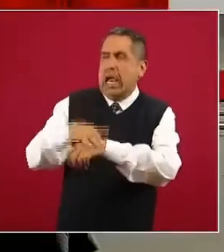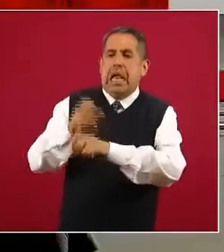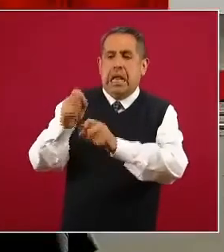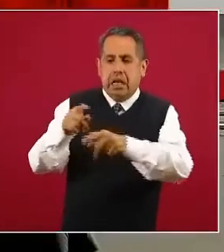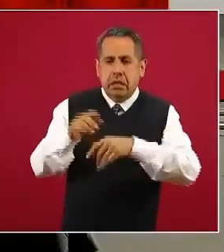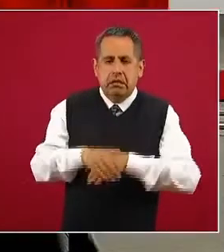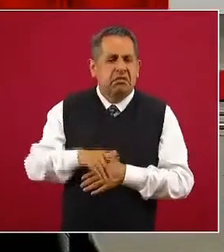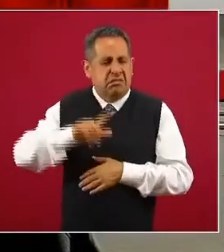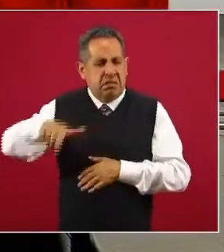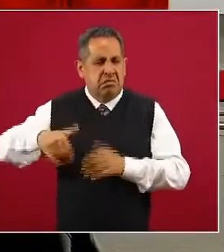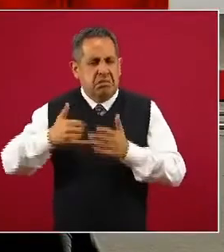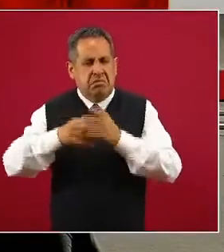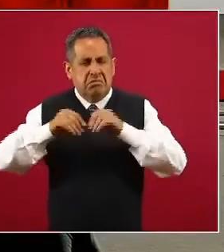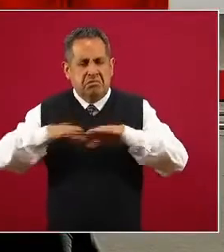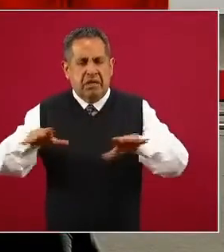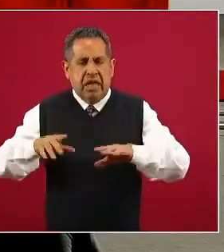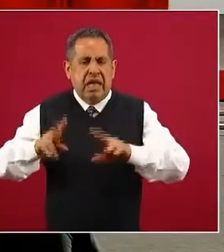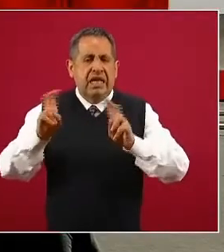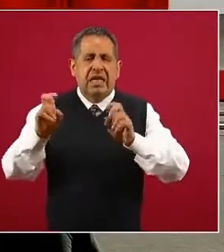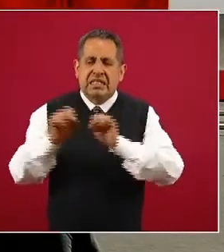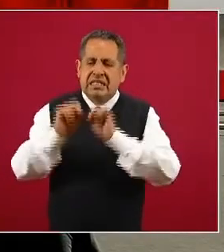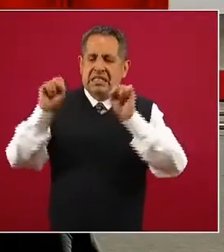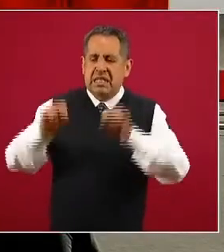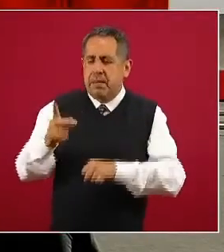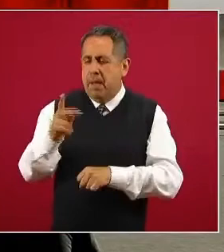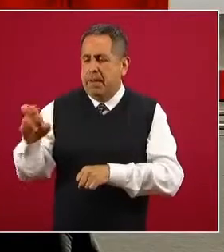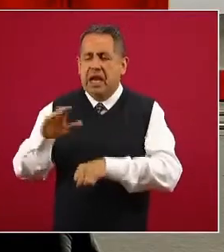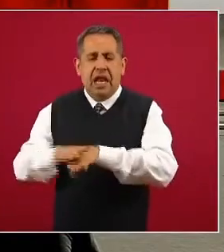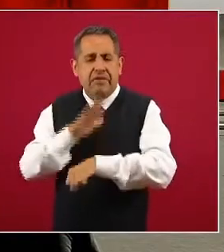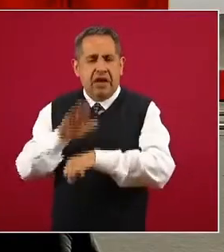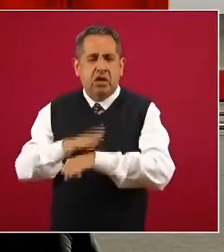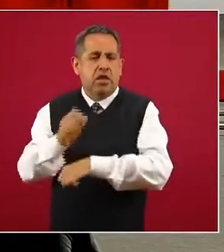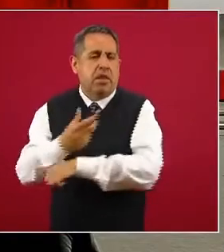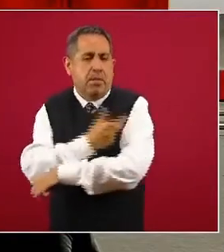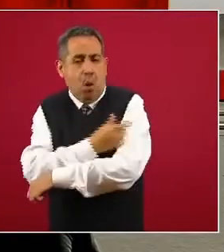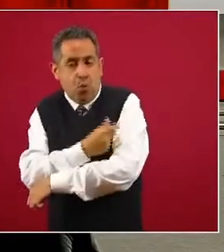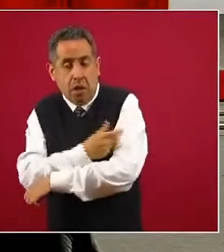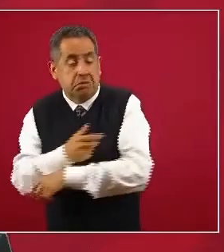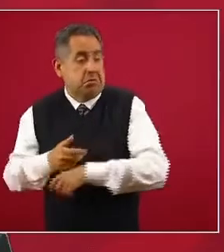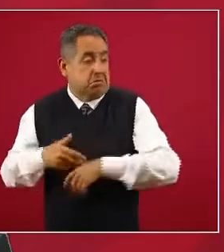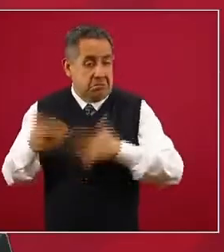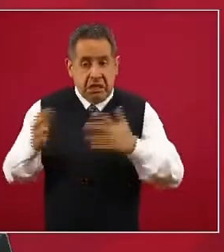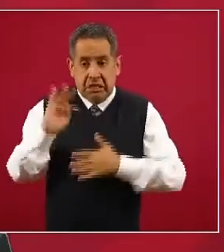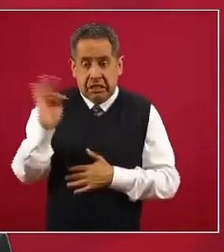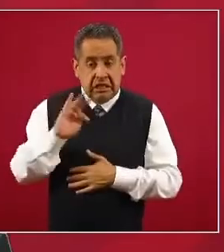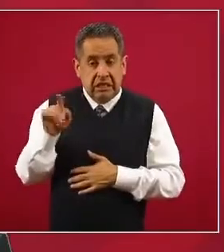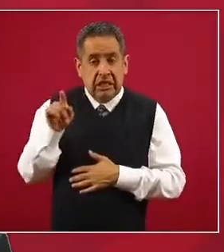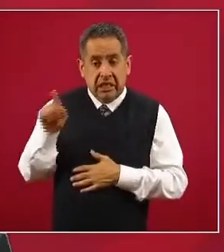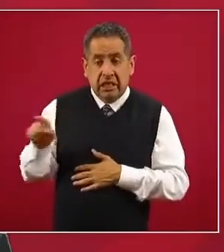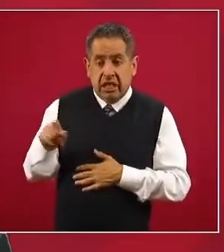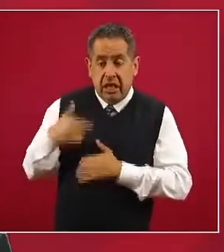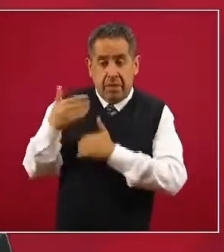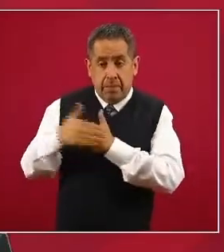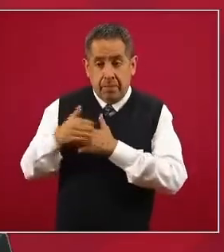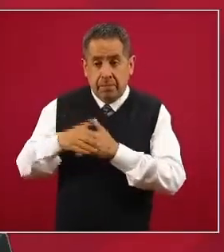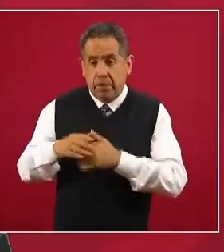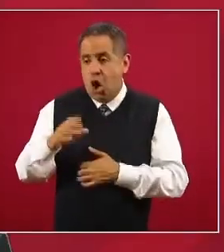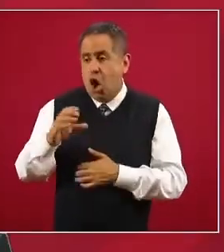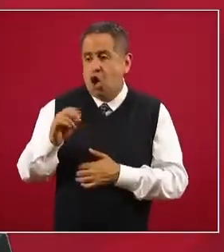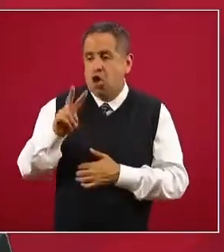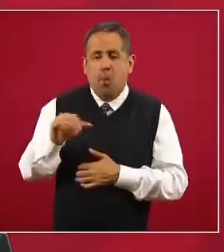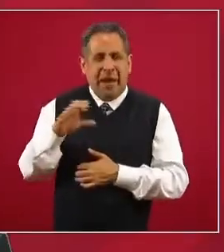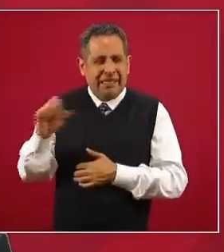presento públicamente, sistema de precalificación de vacunas, porque podría ser que en el sistema COVAX,